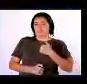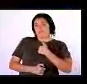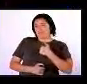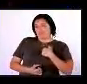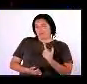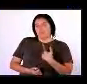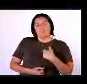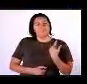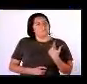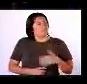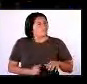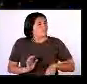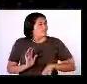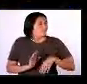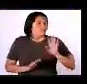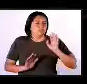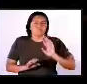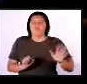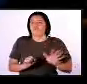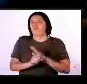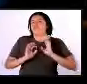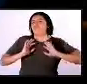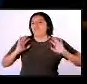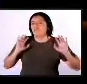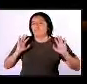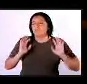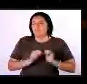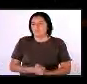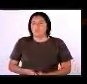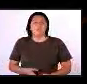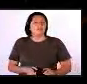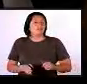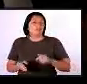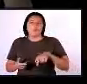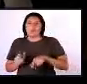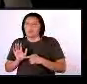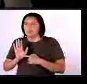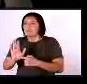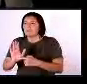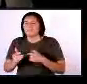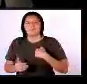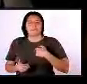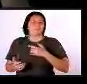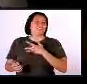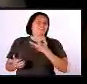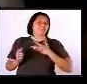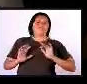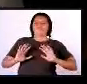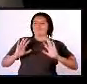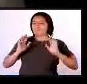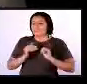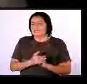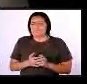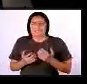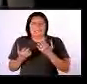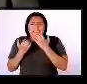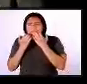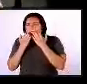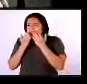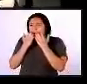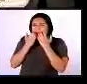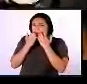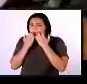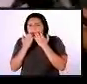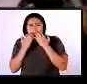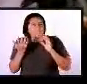es más que suficiente. Con el estreno me siento de maravilla. Y nerviosa